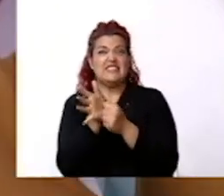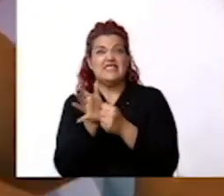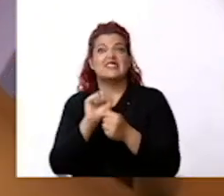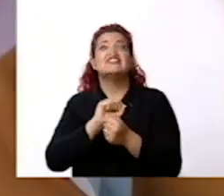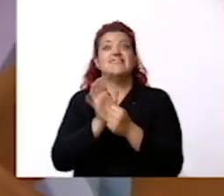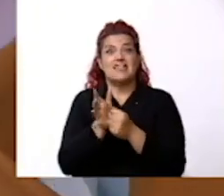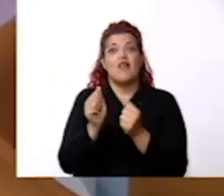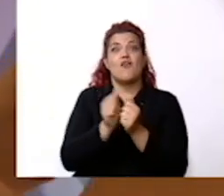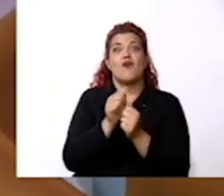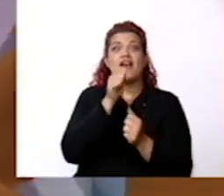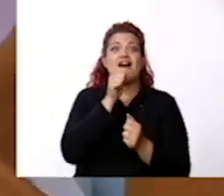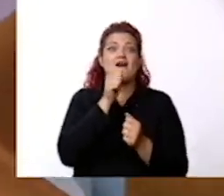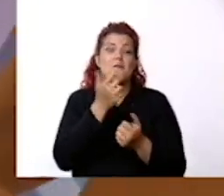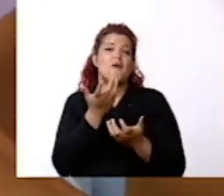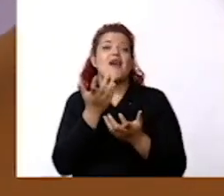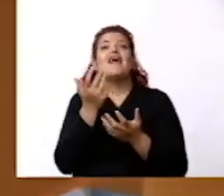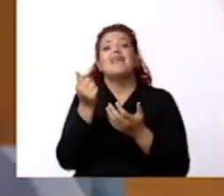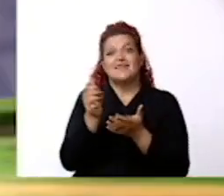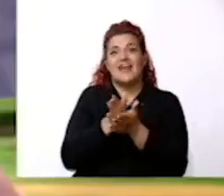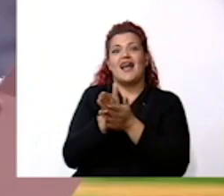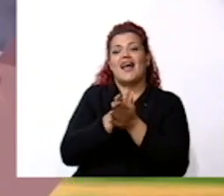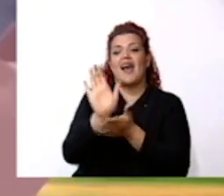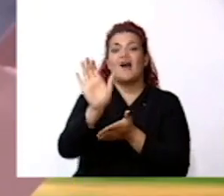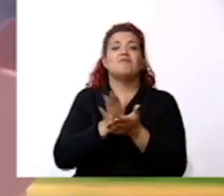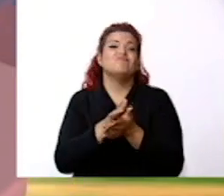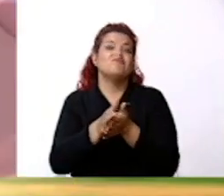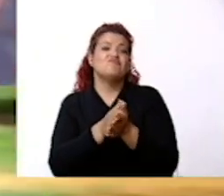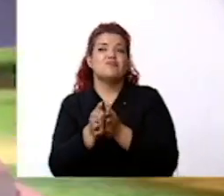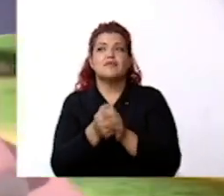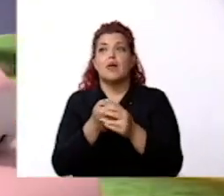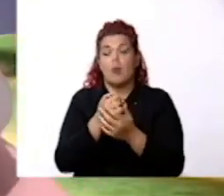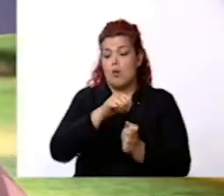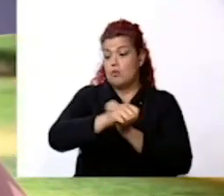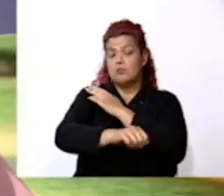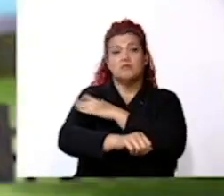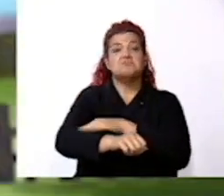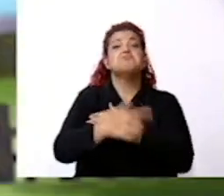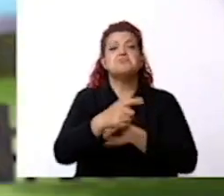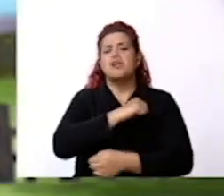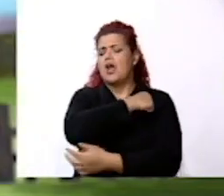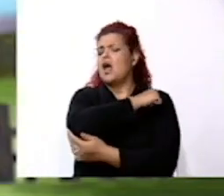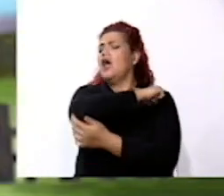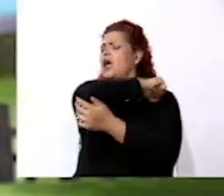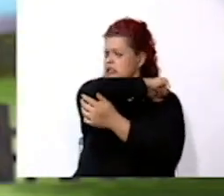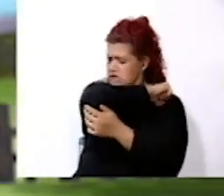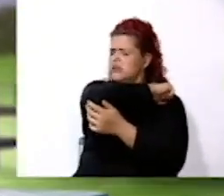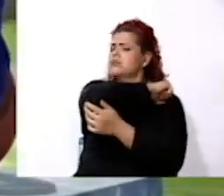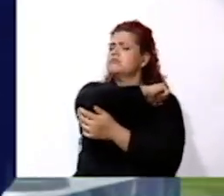agüita y con jabón. Pongo el antebrazo cuando